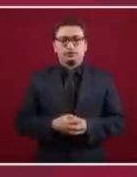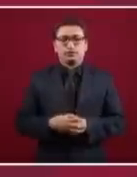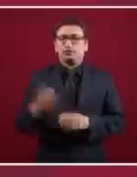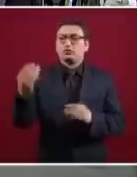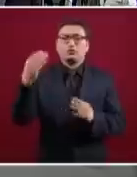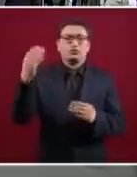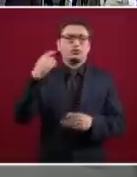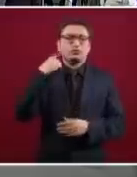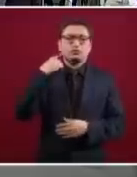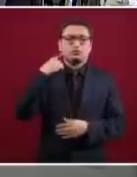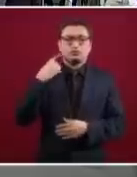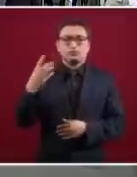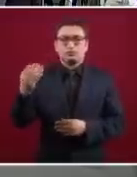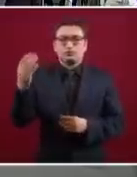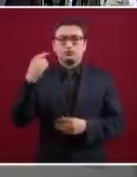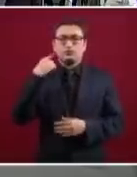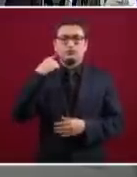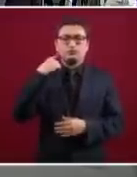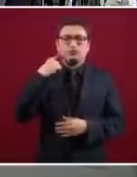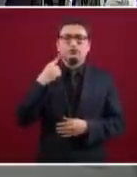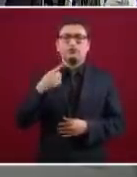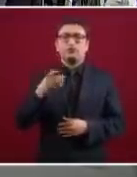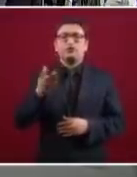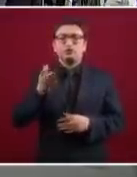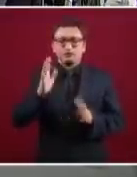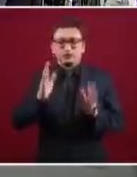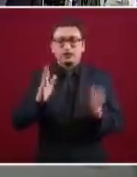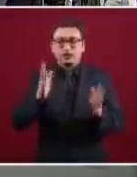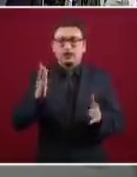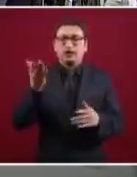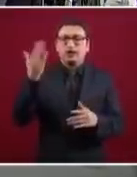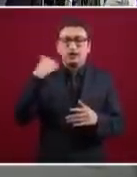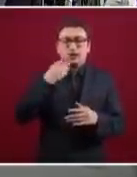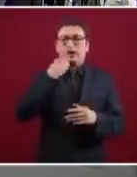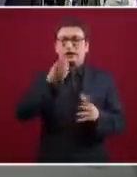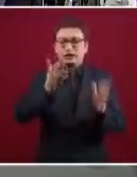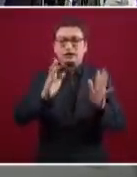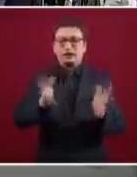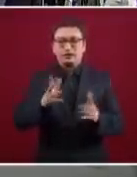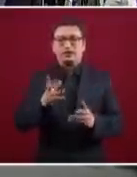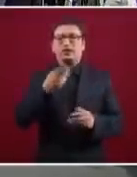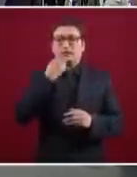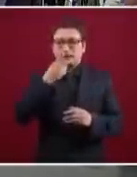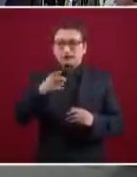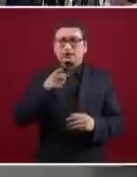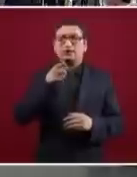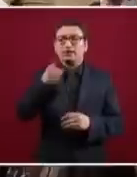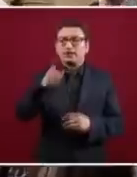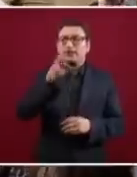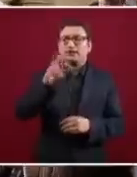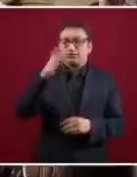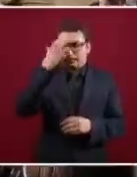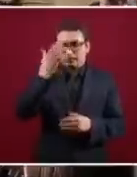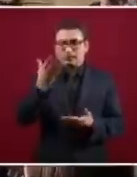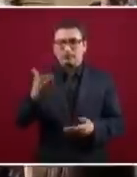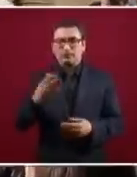no nombre ya se acordó ya se dijo él lo reconoció